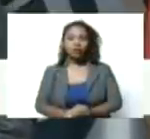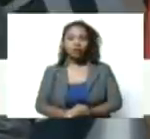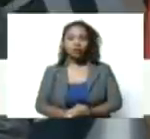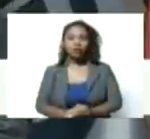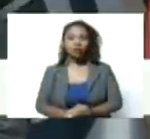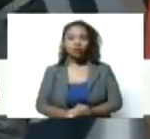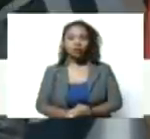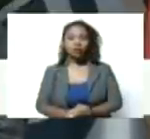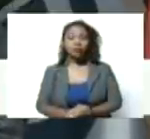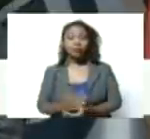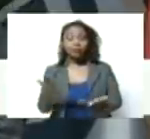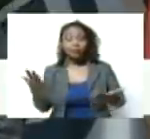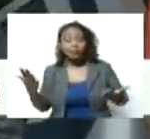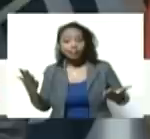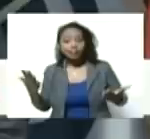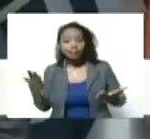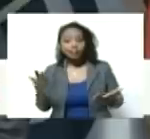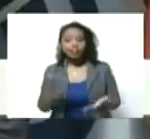Así que